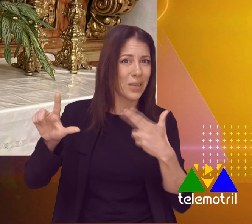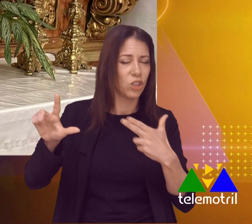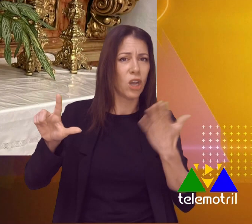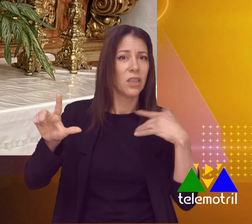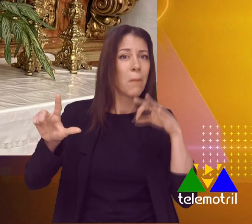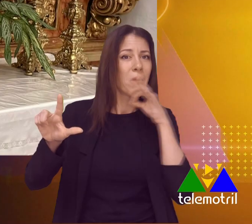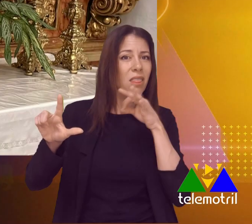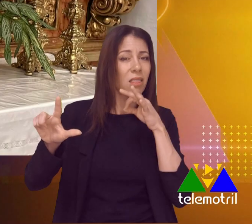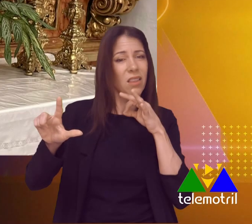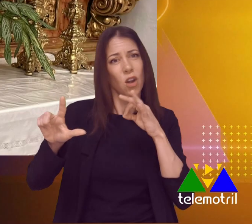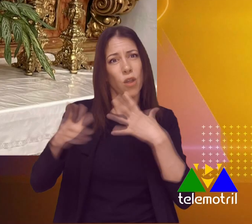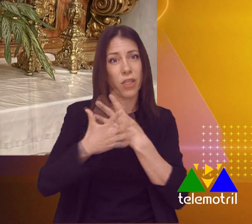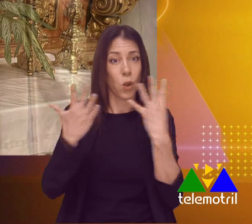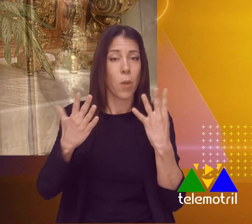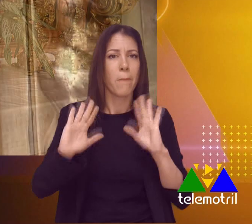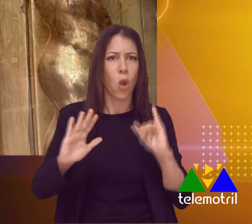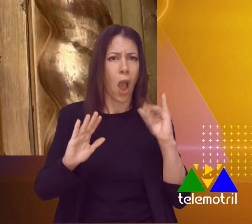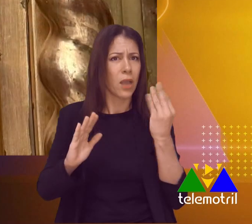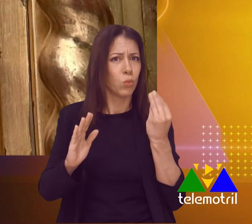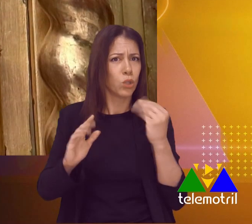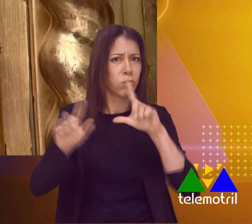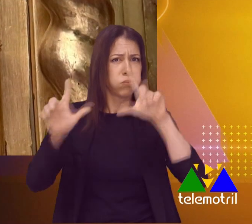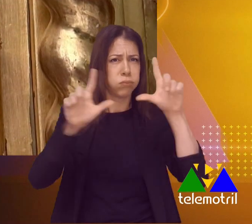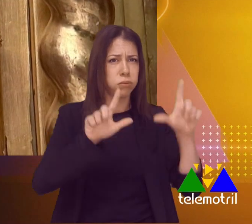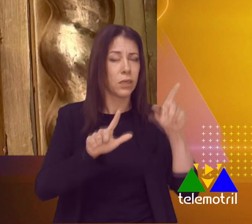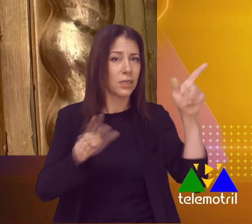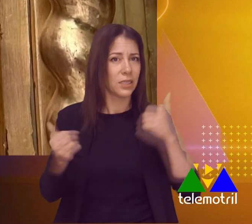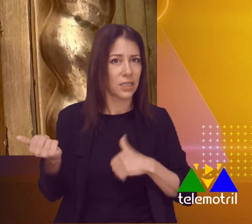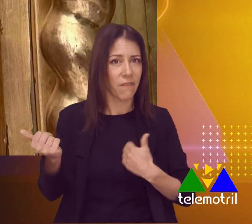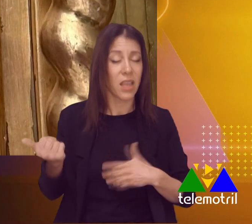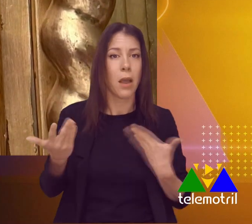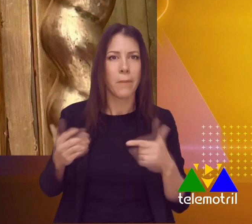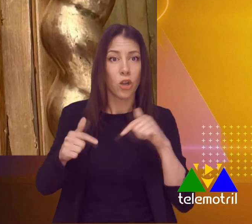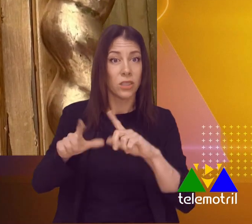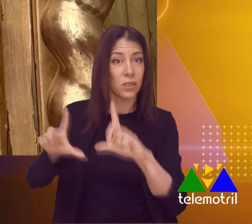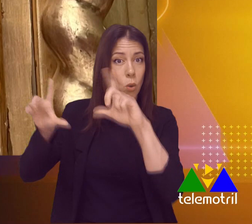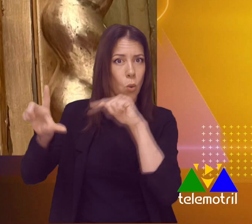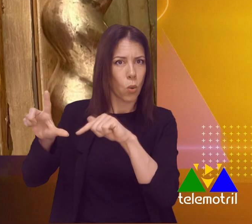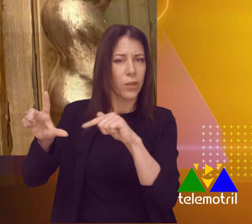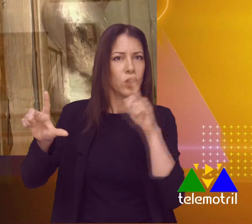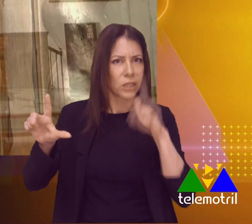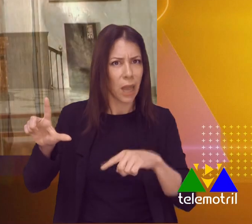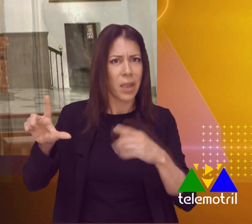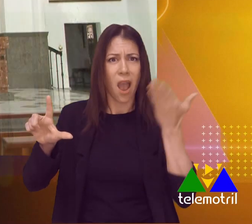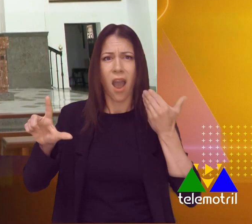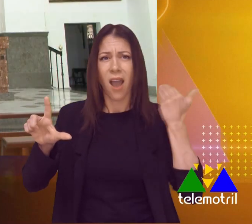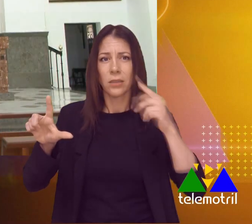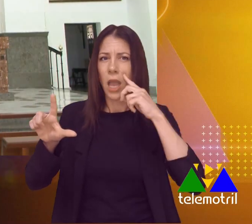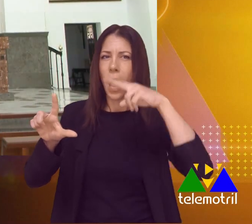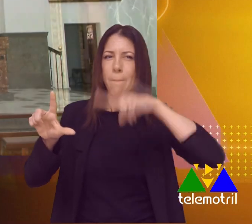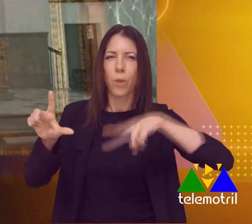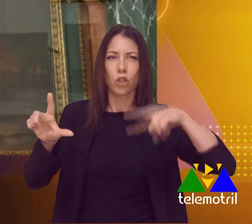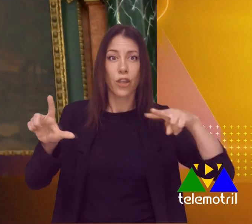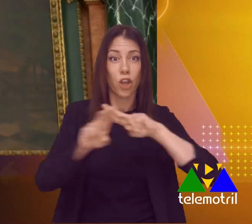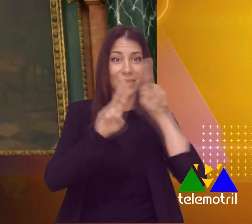principio del siglo XIX, y tiene mucha obra en Sevilla. Y este cuadro incluso estuvo en una exposición internacional